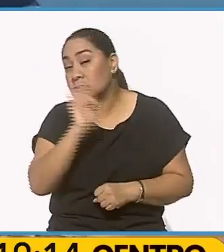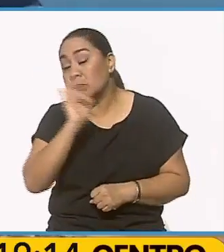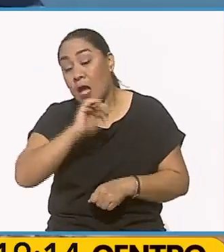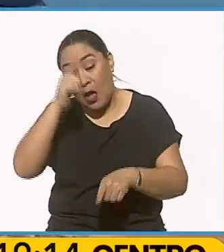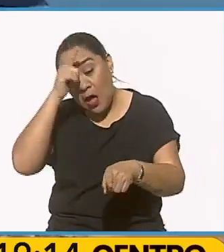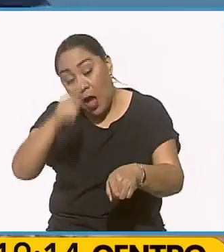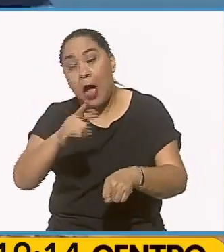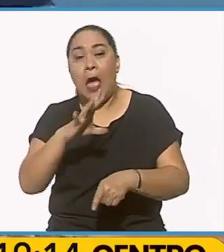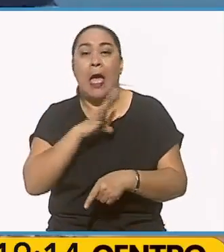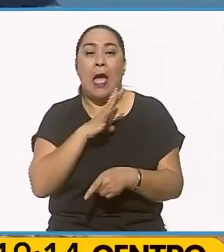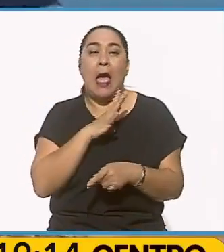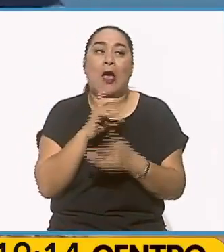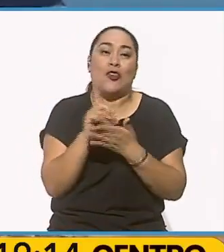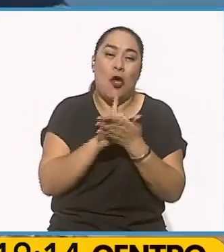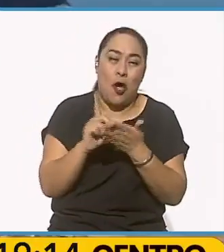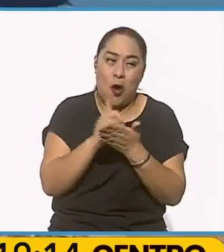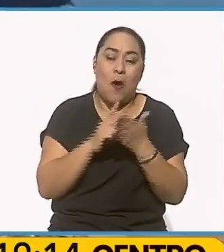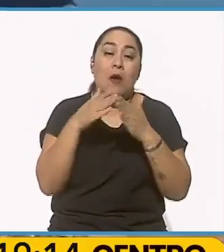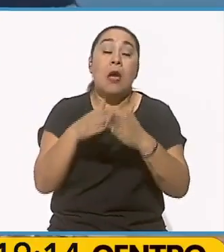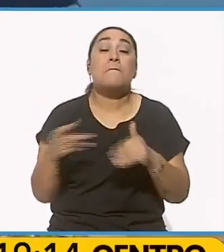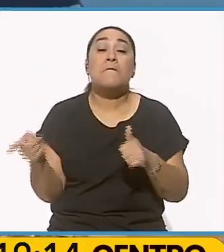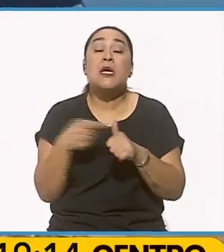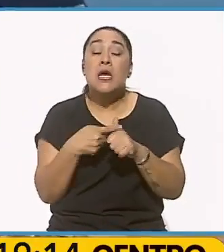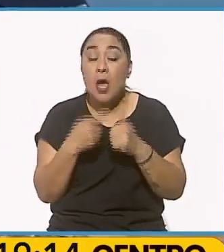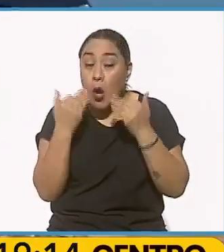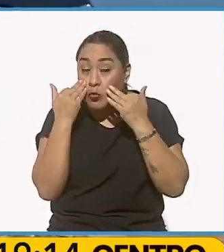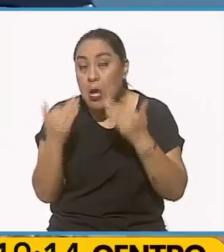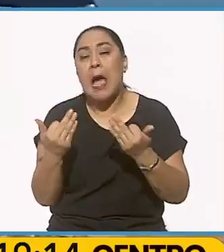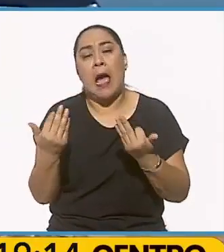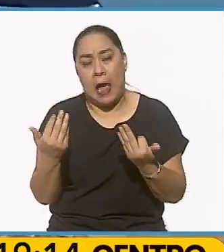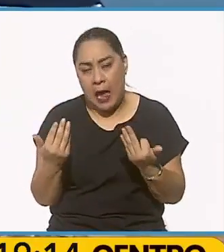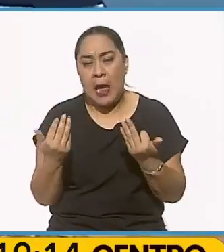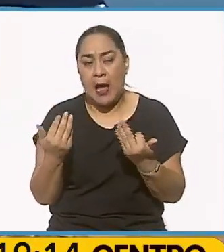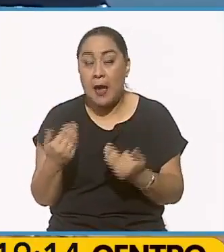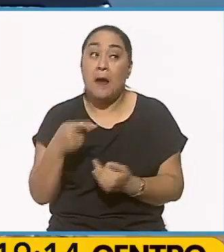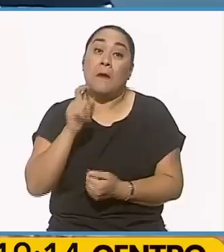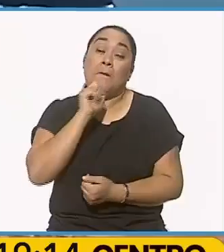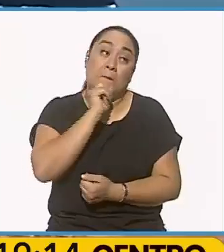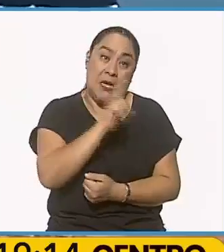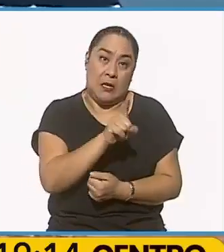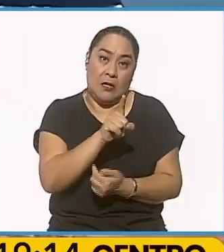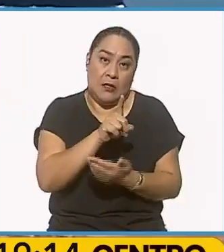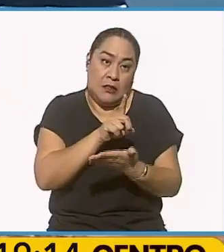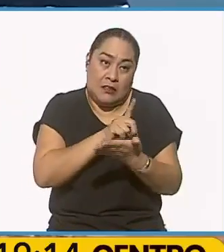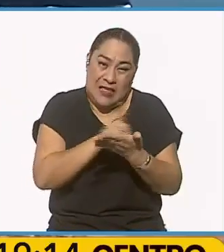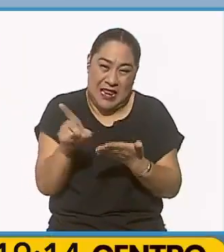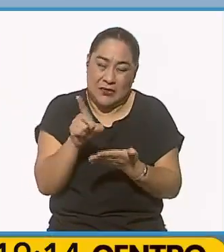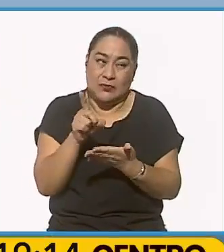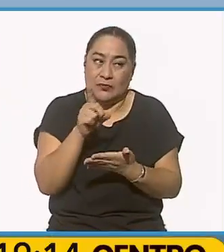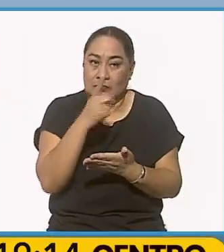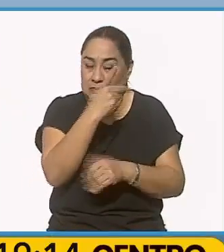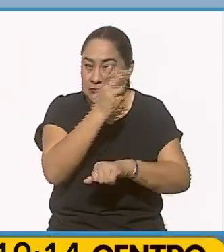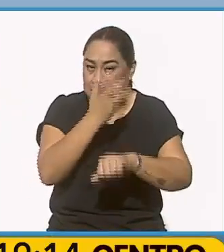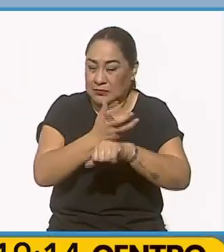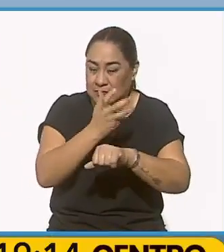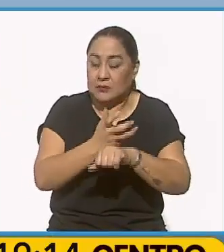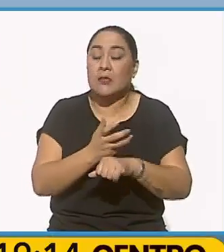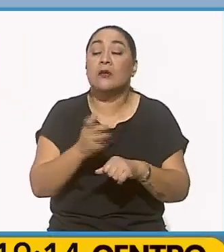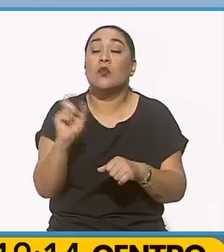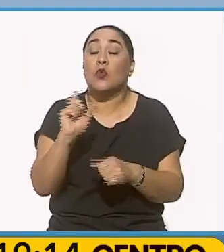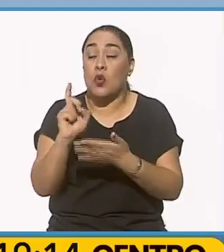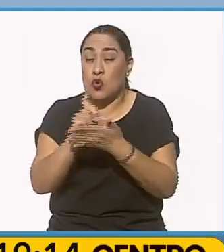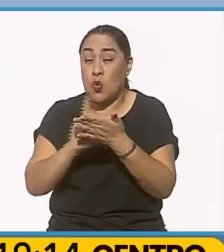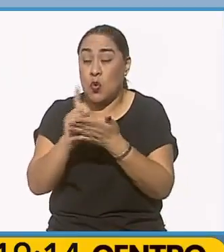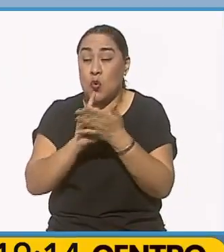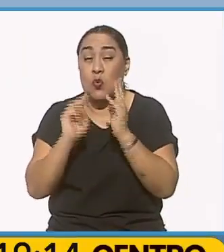tratara efectivamente de lanchas Ujú. narcotraficantes, y que además, según el propio derecho doméstico norteamericano, el narcotráfico no